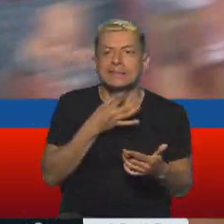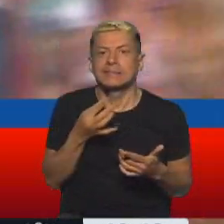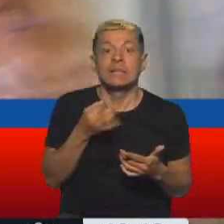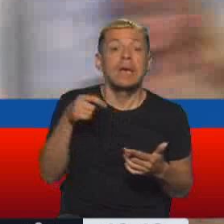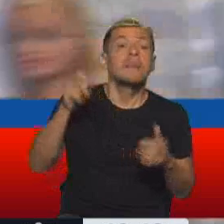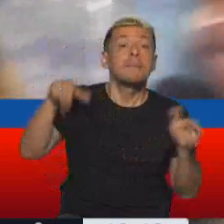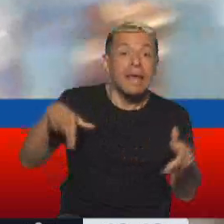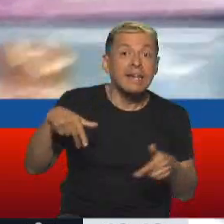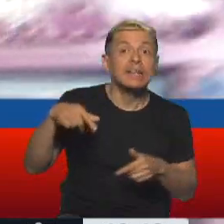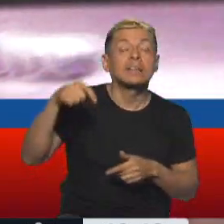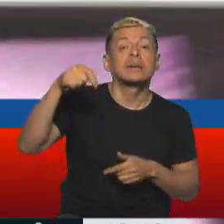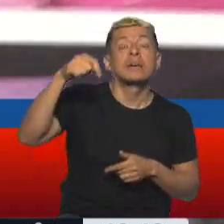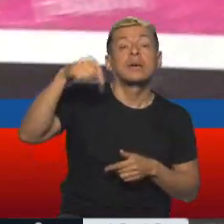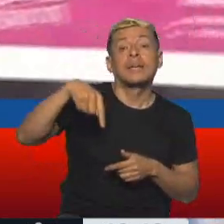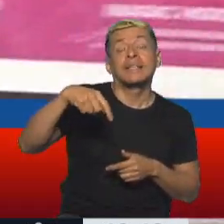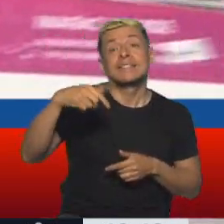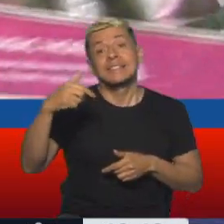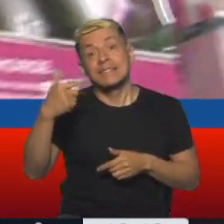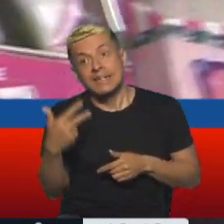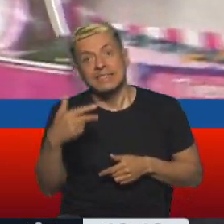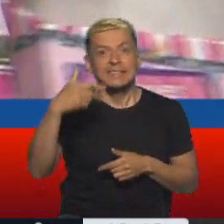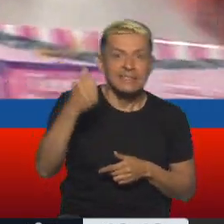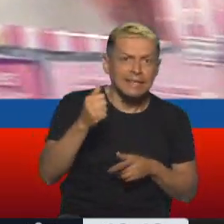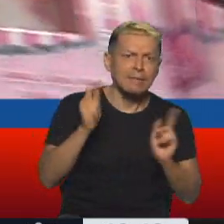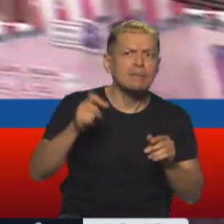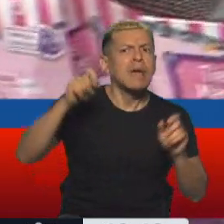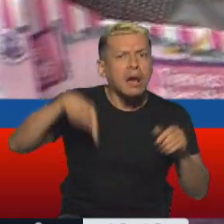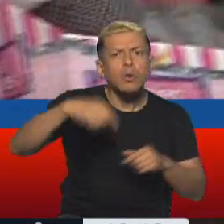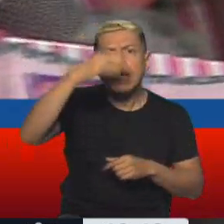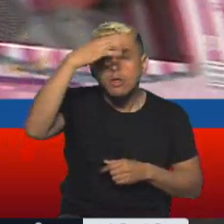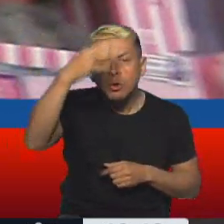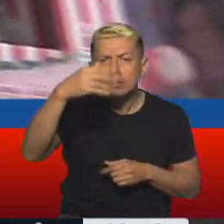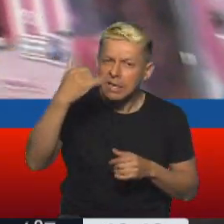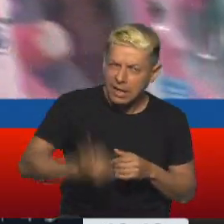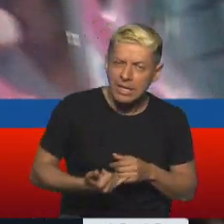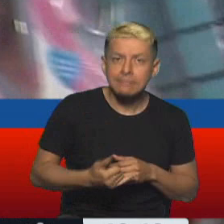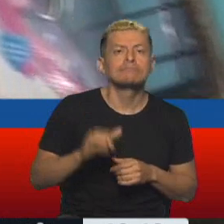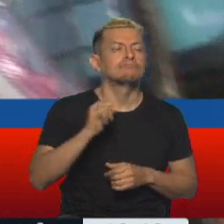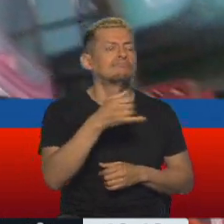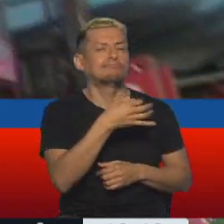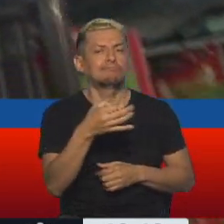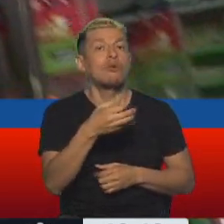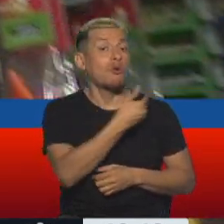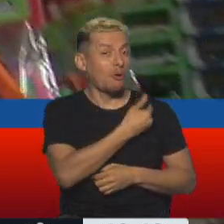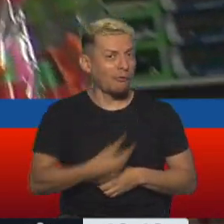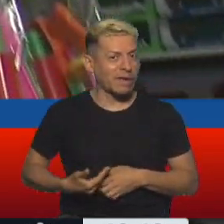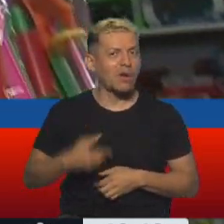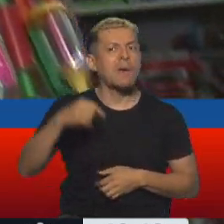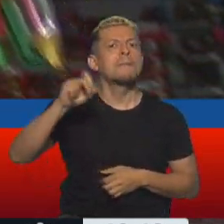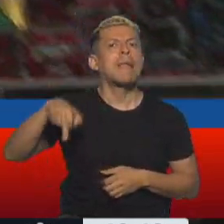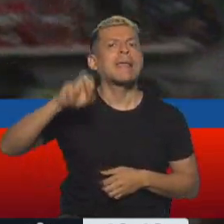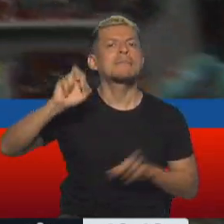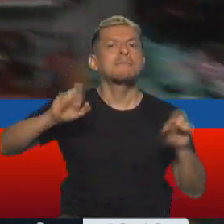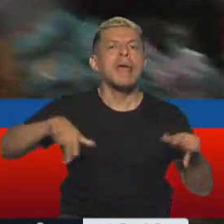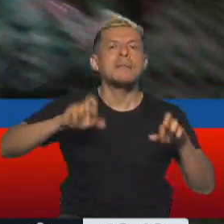el ahora 6 y hasta el ahora 12? Sí, obviamente. Todas las ahoras que pone el gobierno y que nuestro rubro